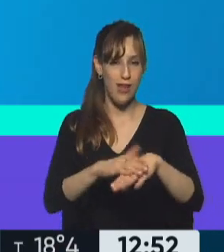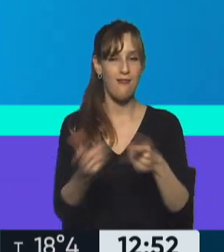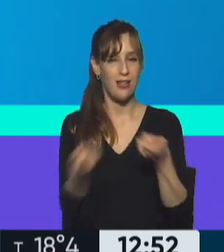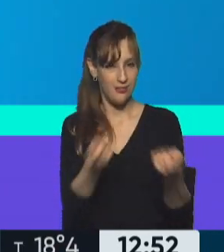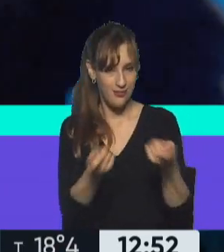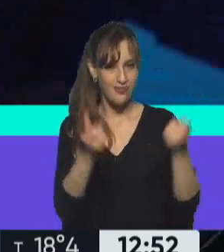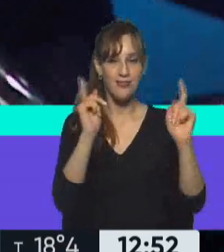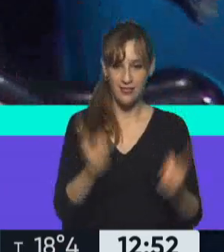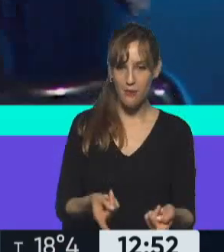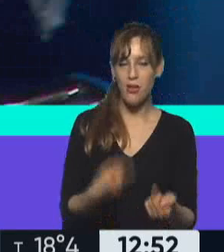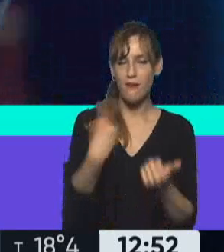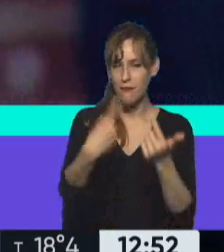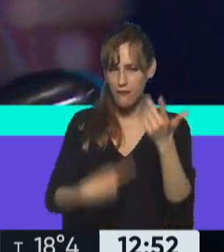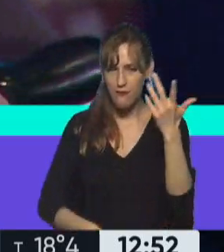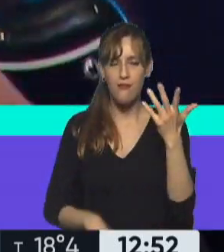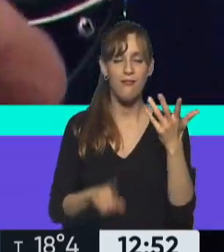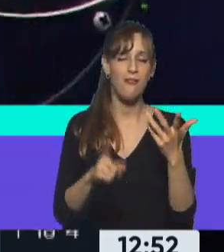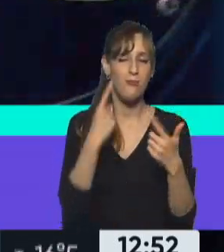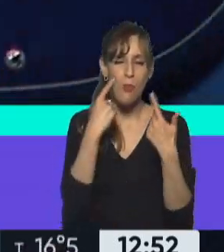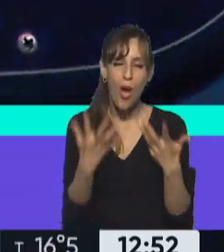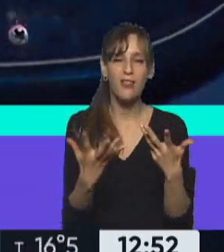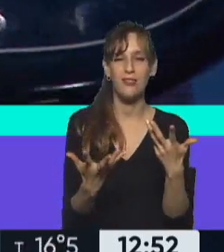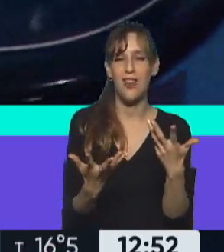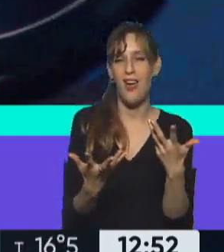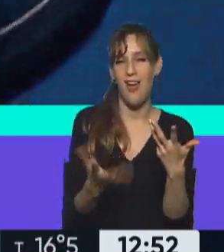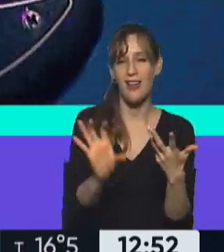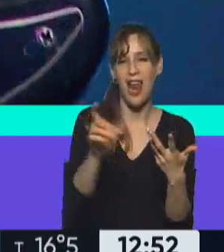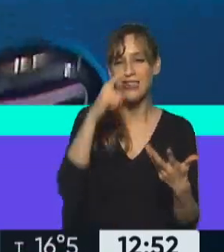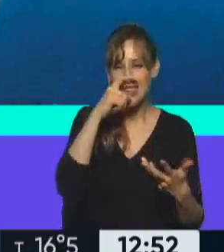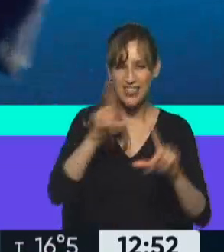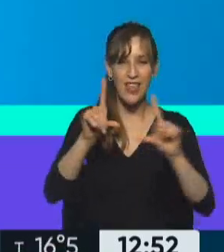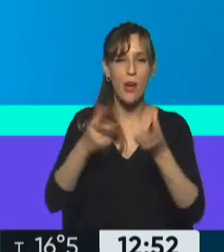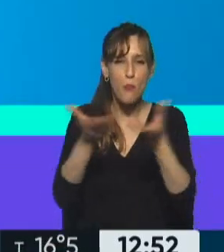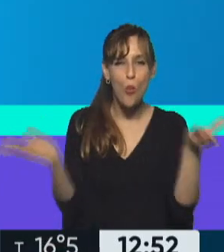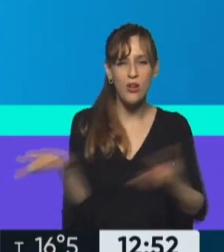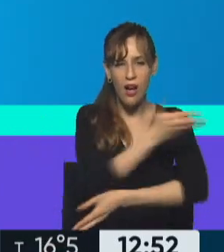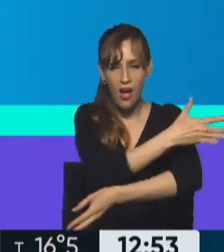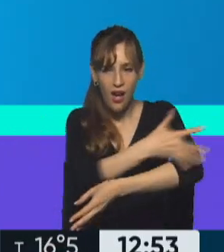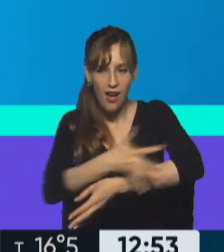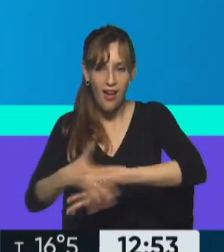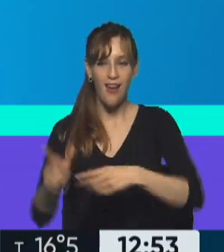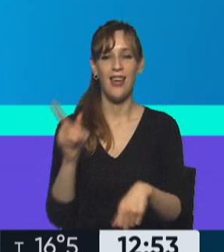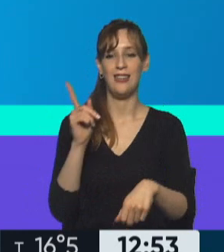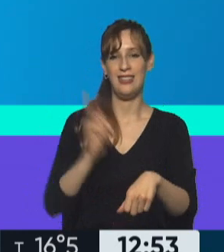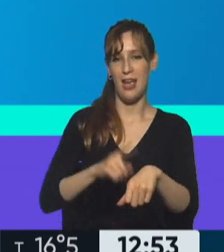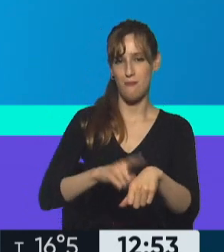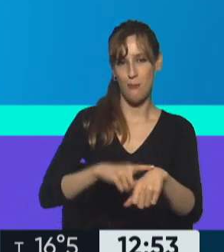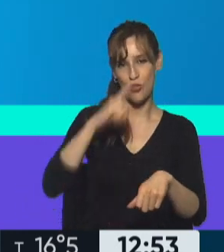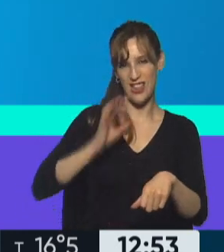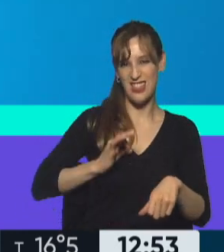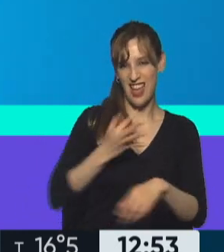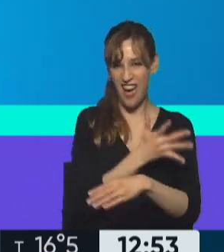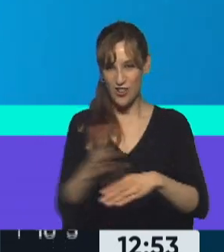se recorrerá la historia del canal a través de las canciones emblemáticas de las últimas siete décadas otras